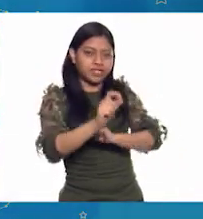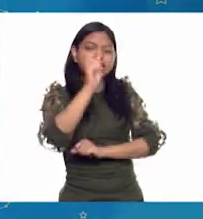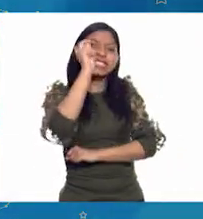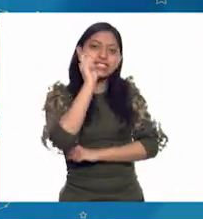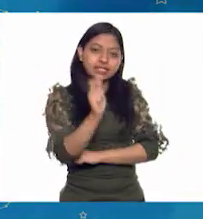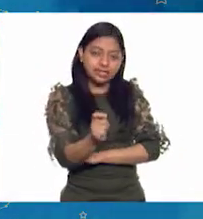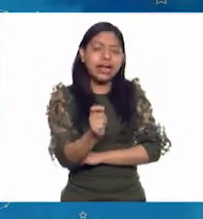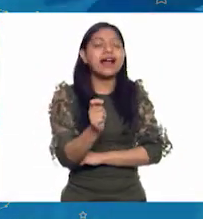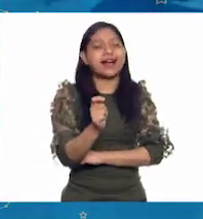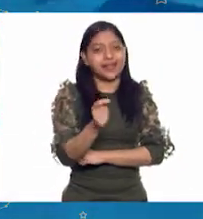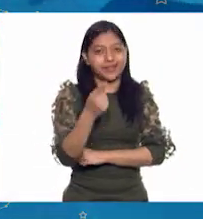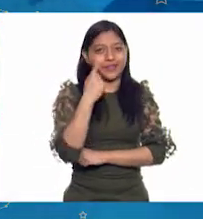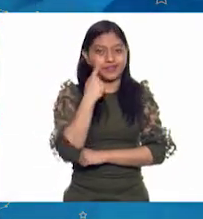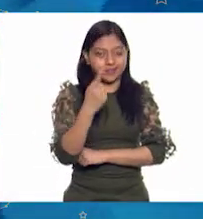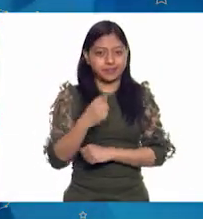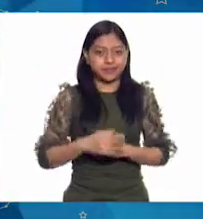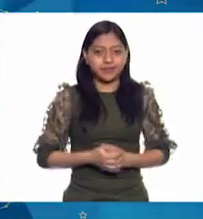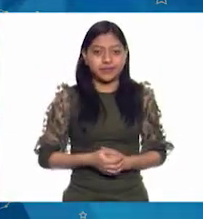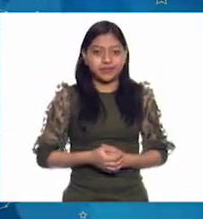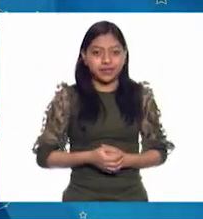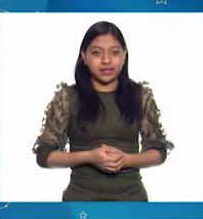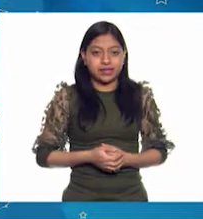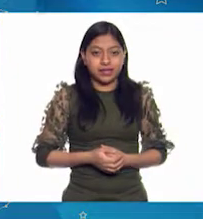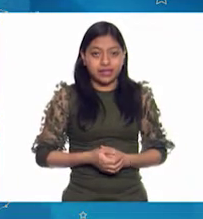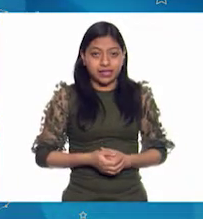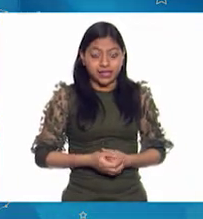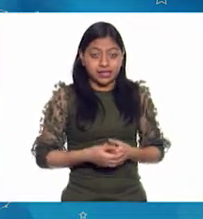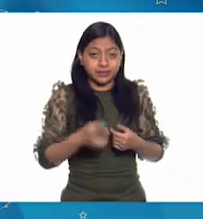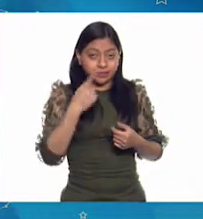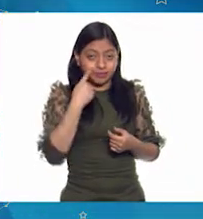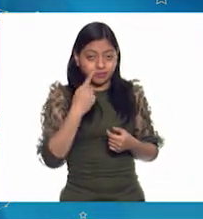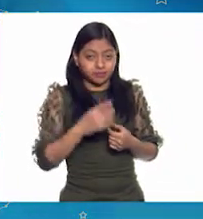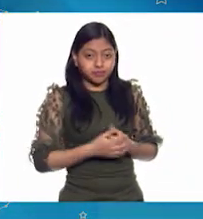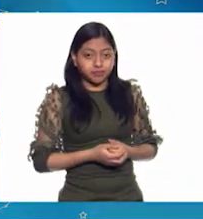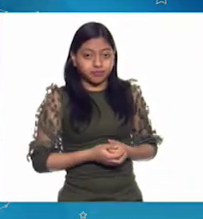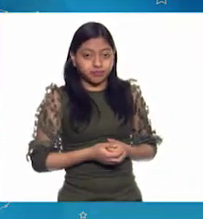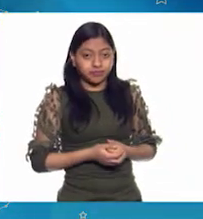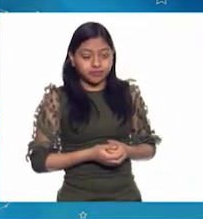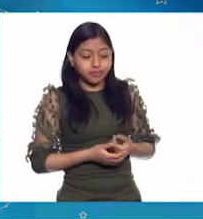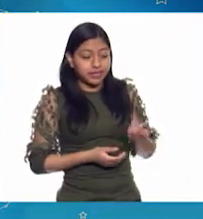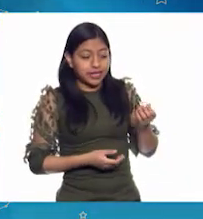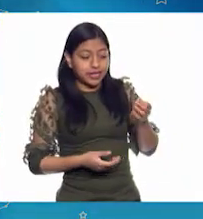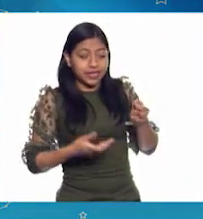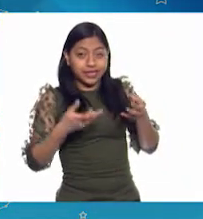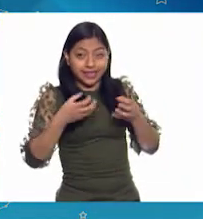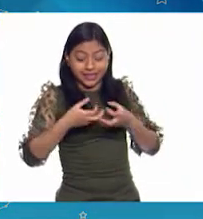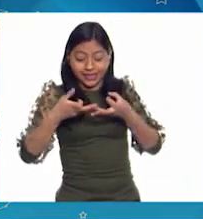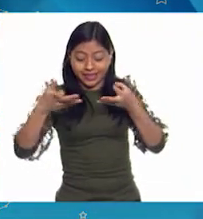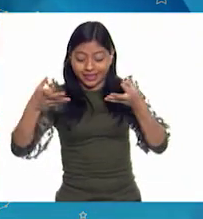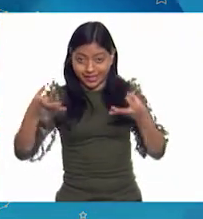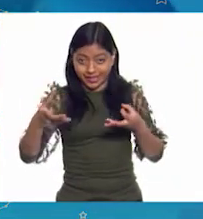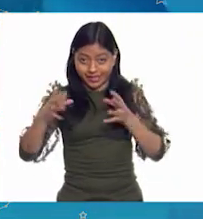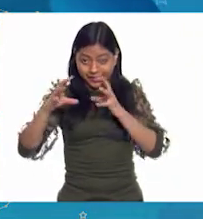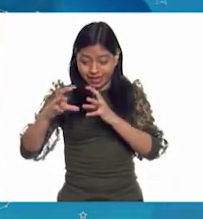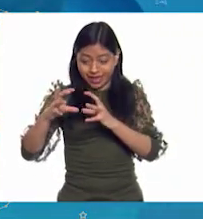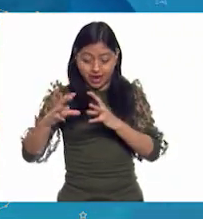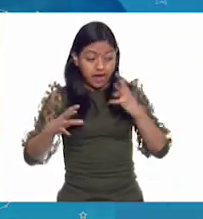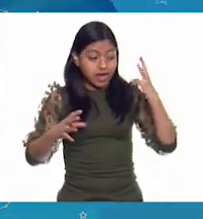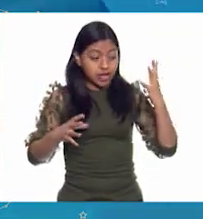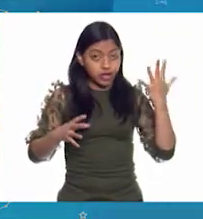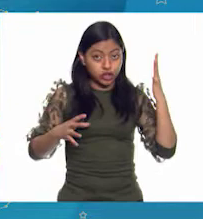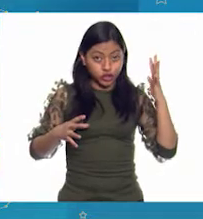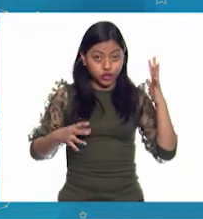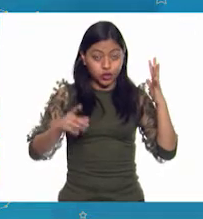sol ocurre cuando entre la Tierra y el Sol cruza la Luna, y entonces durante un tiempo nos tapa el